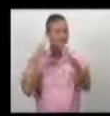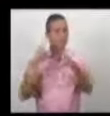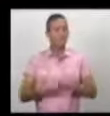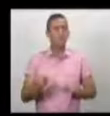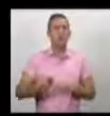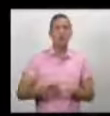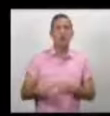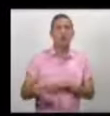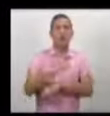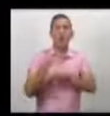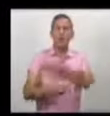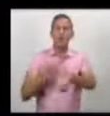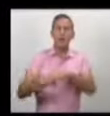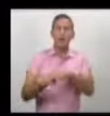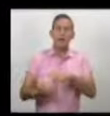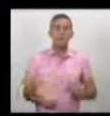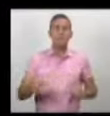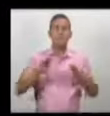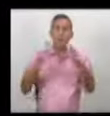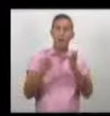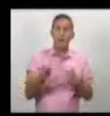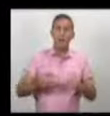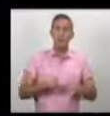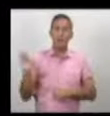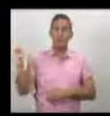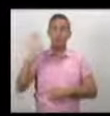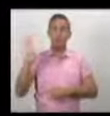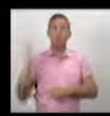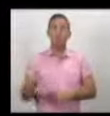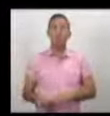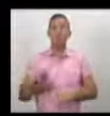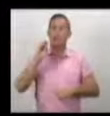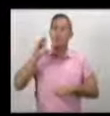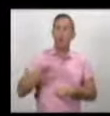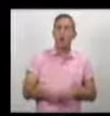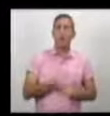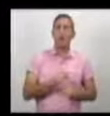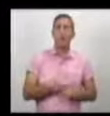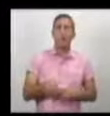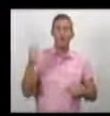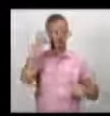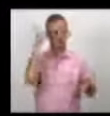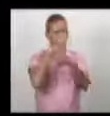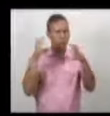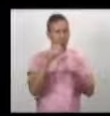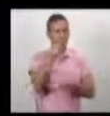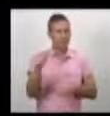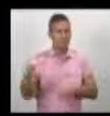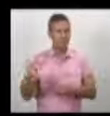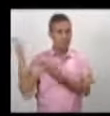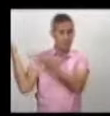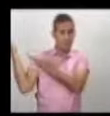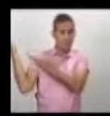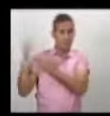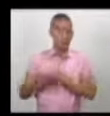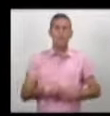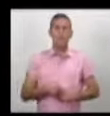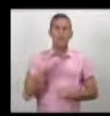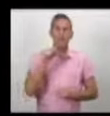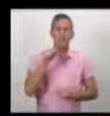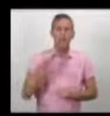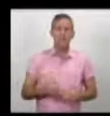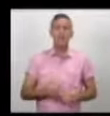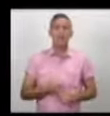para siempre. Estamos hablando de esos grandes científicos referidos a Sladen y Schwann, quienes descubrieron